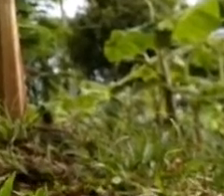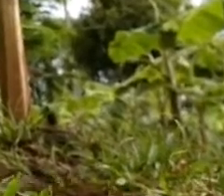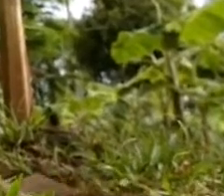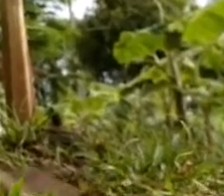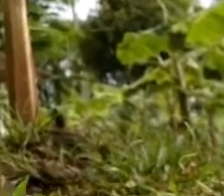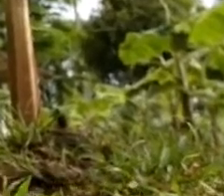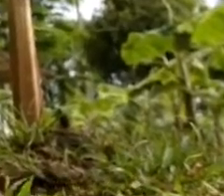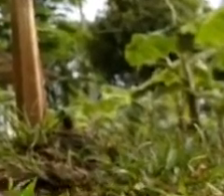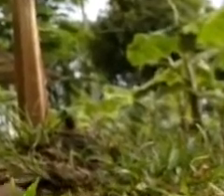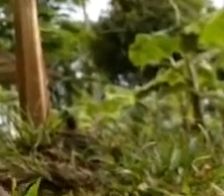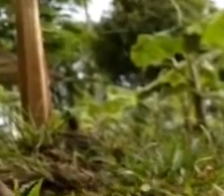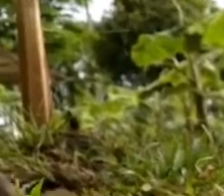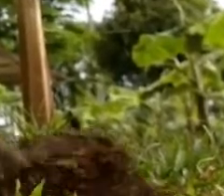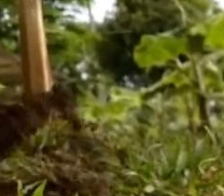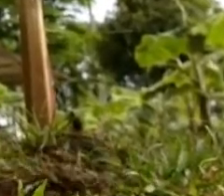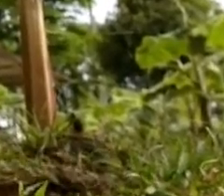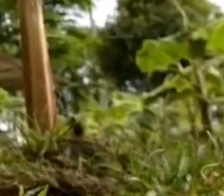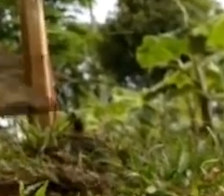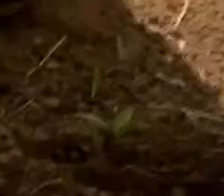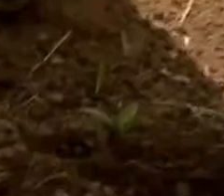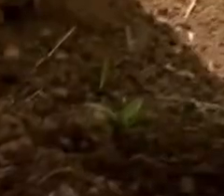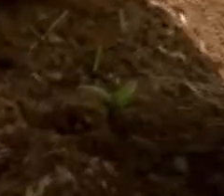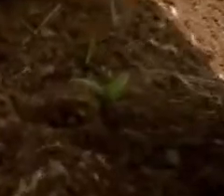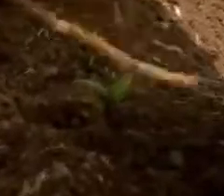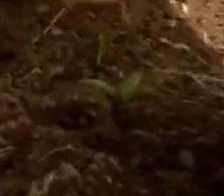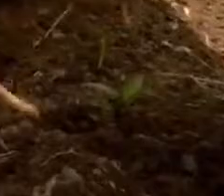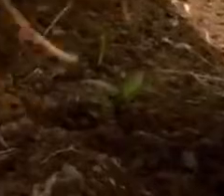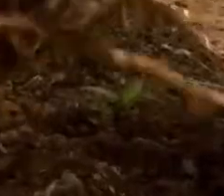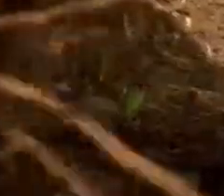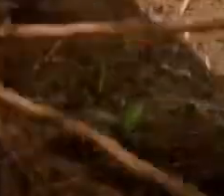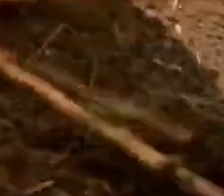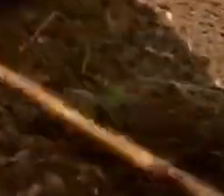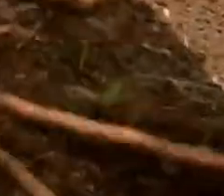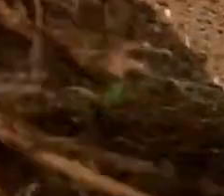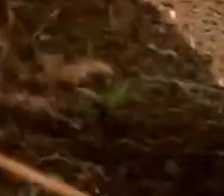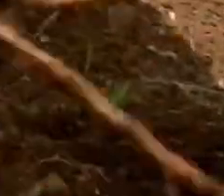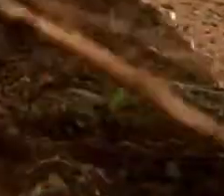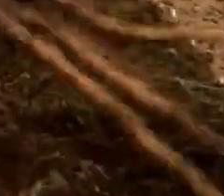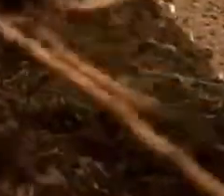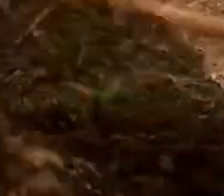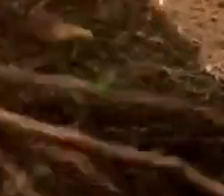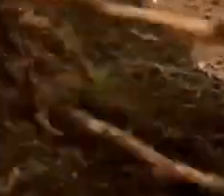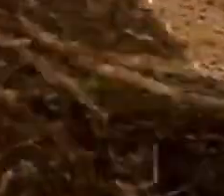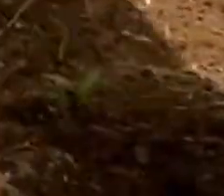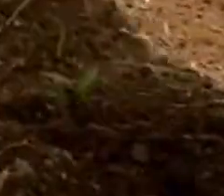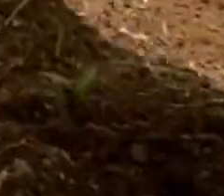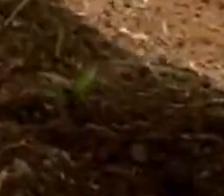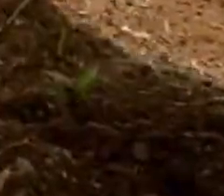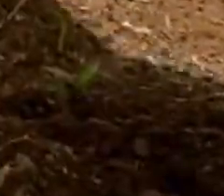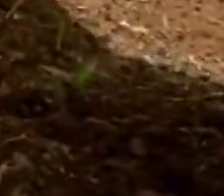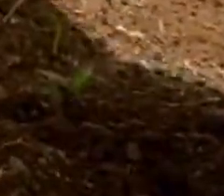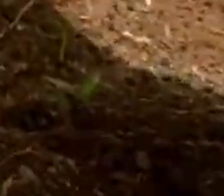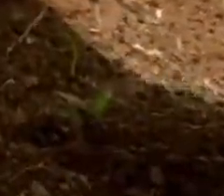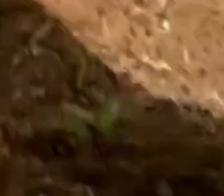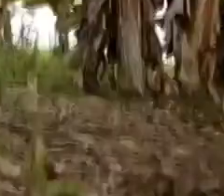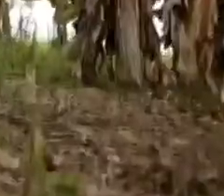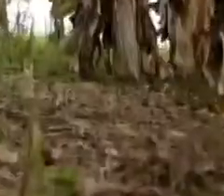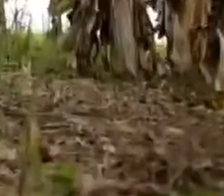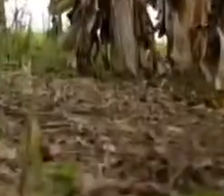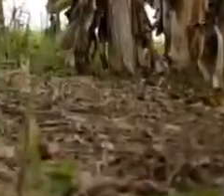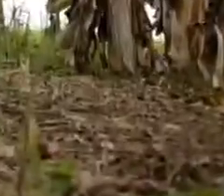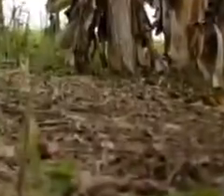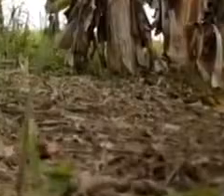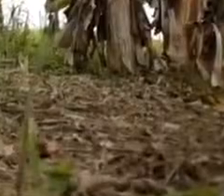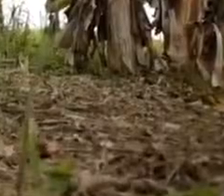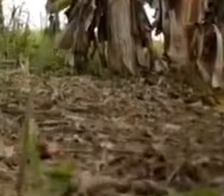Familiar, la FAO ha estado apoyando los procesos participativos y consultas que reúnen a los gobiernos,